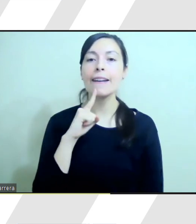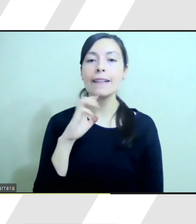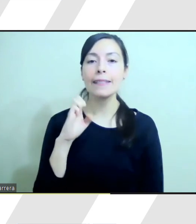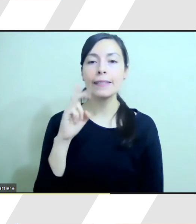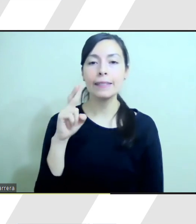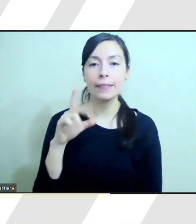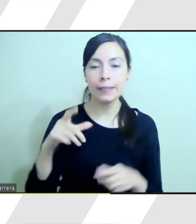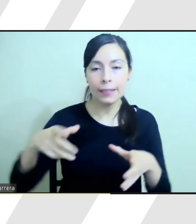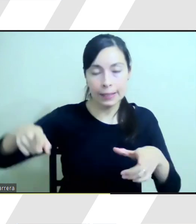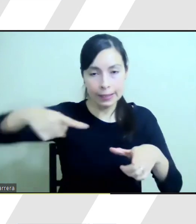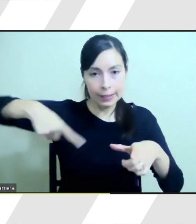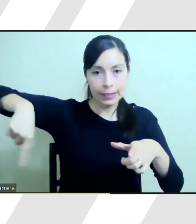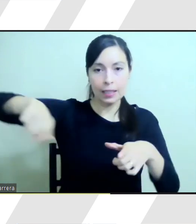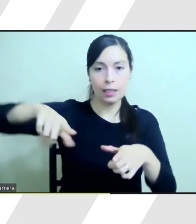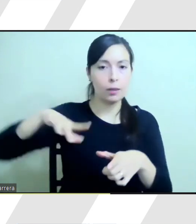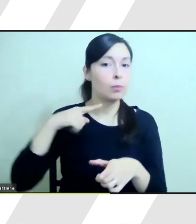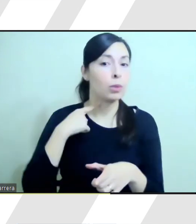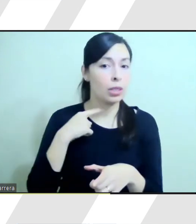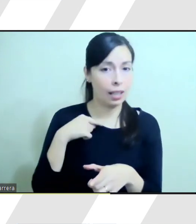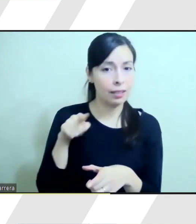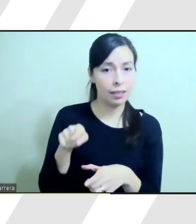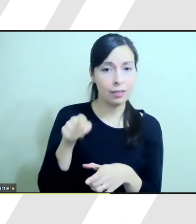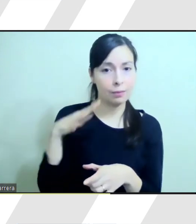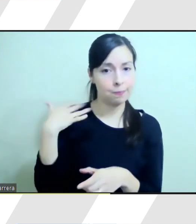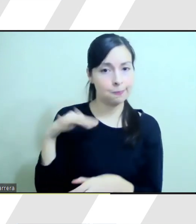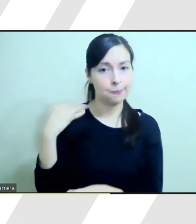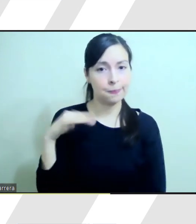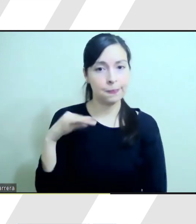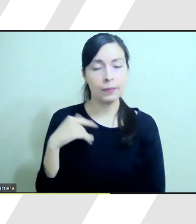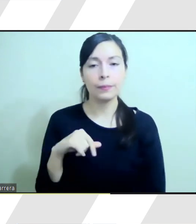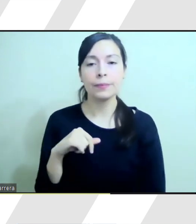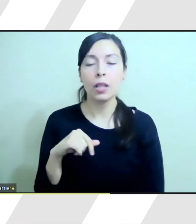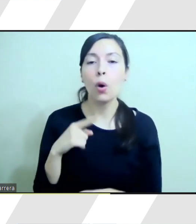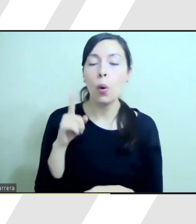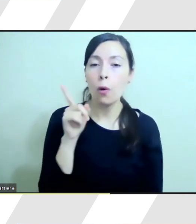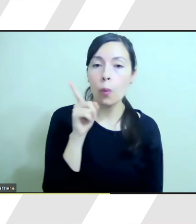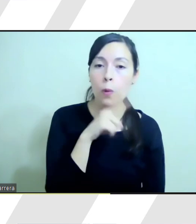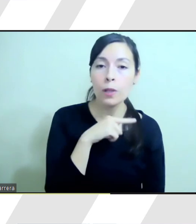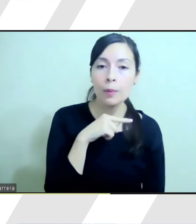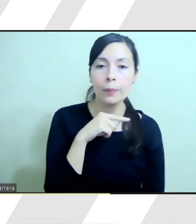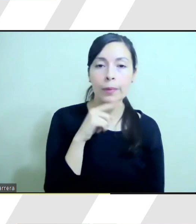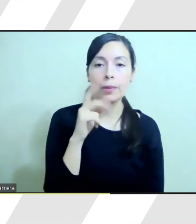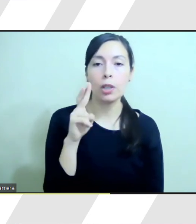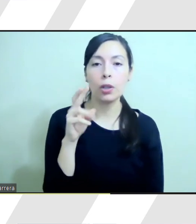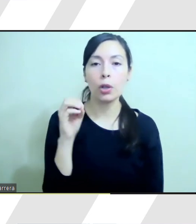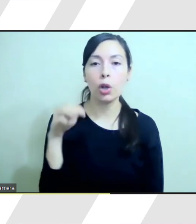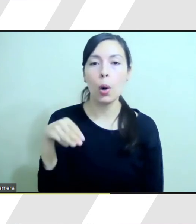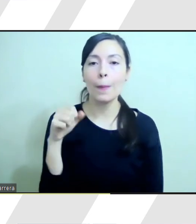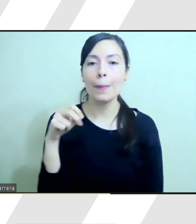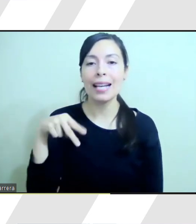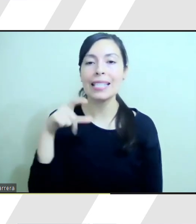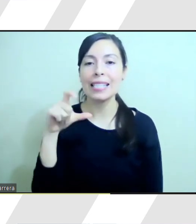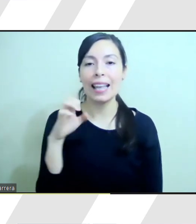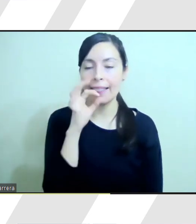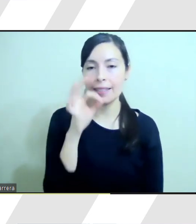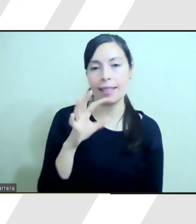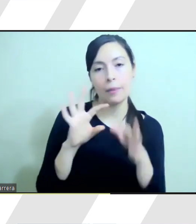la importancia con este cráter. Y finalmente, Romance Rojas, muchas gracias por la